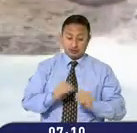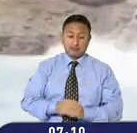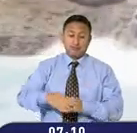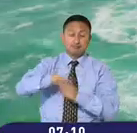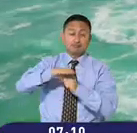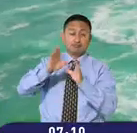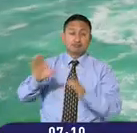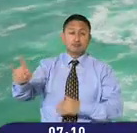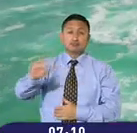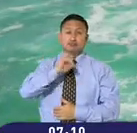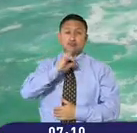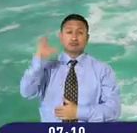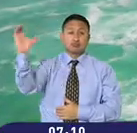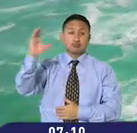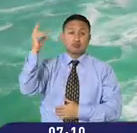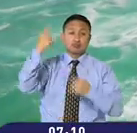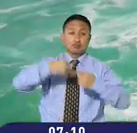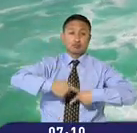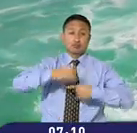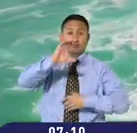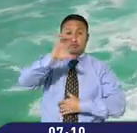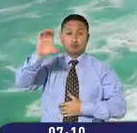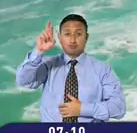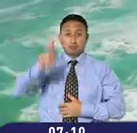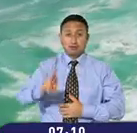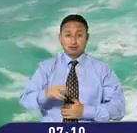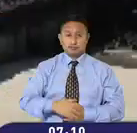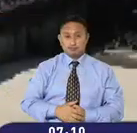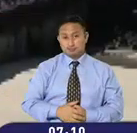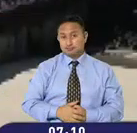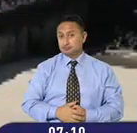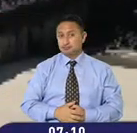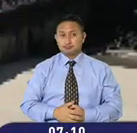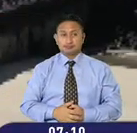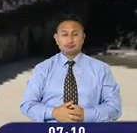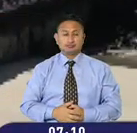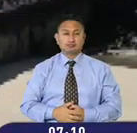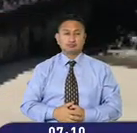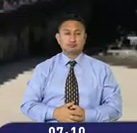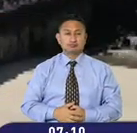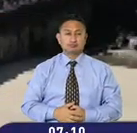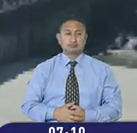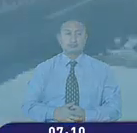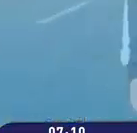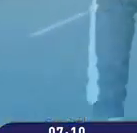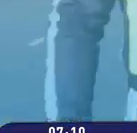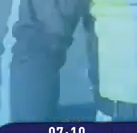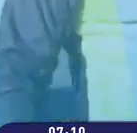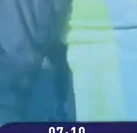de Estados Unidos, Colombia, Panamá y Costa Rica, informó Prisci la cadena.